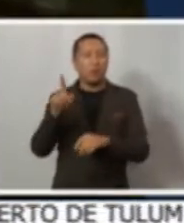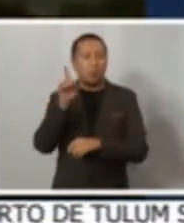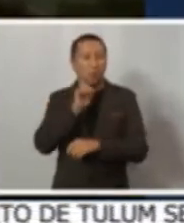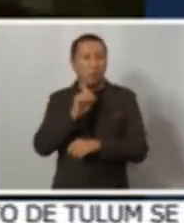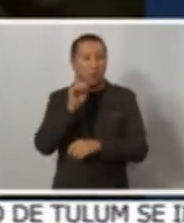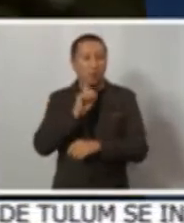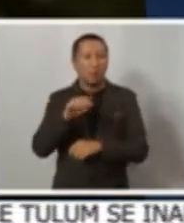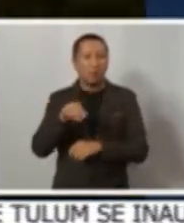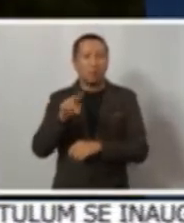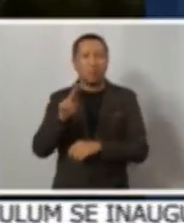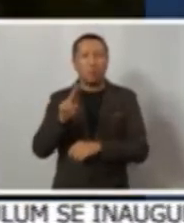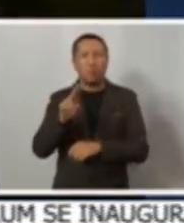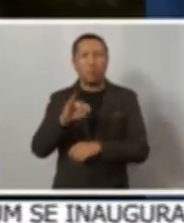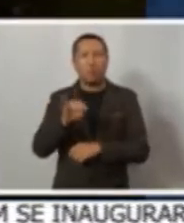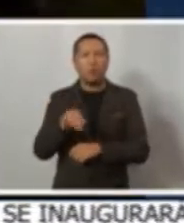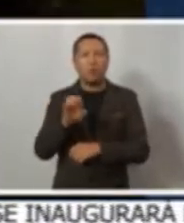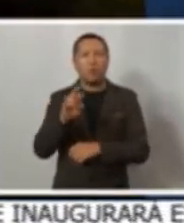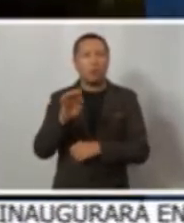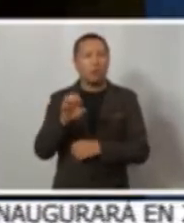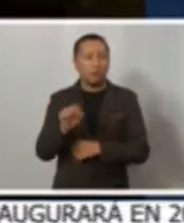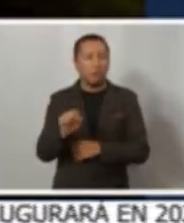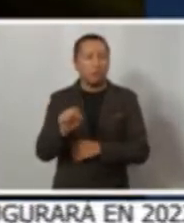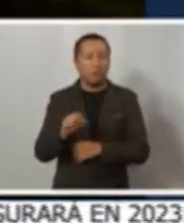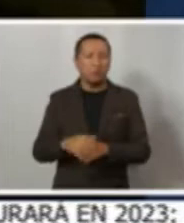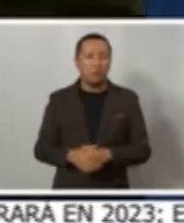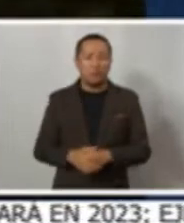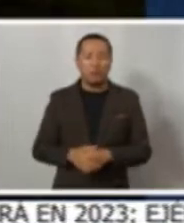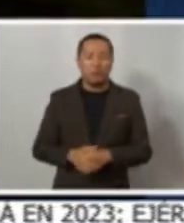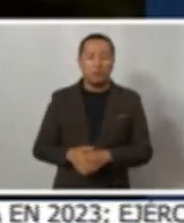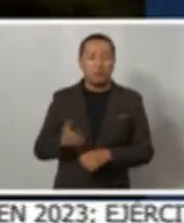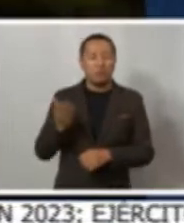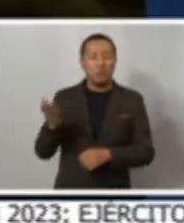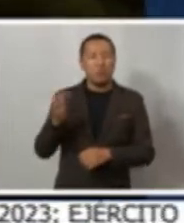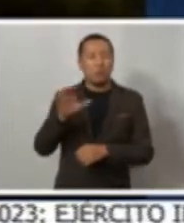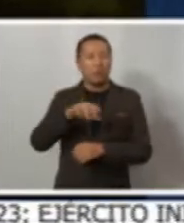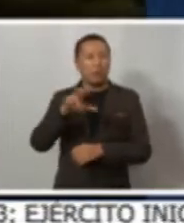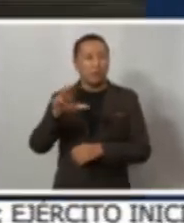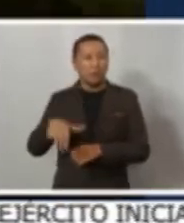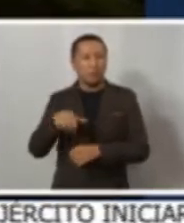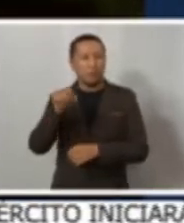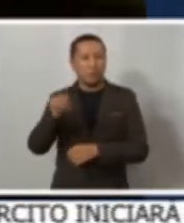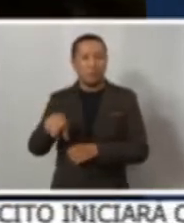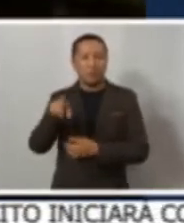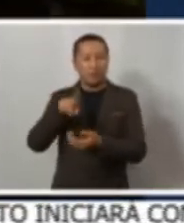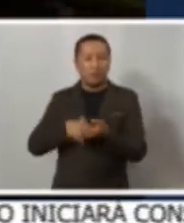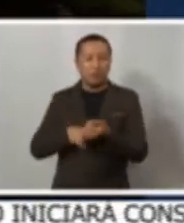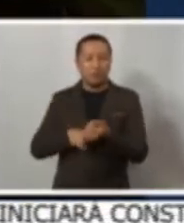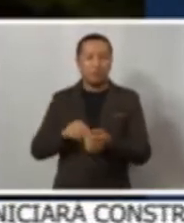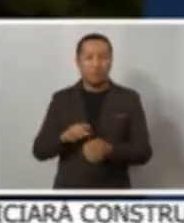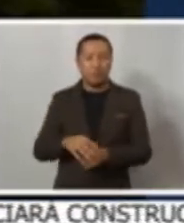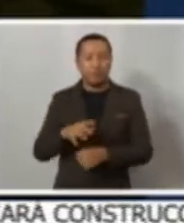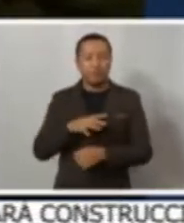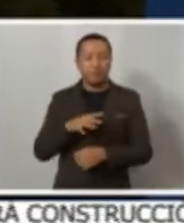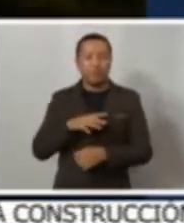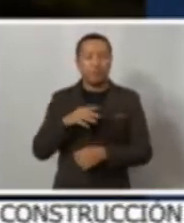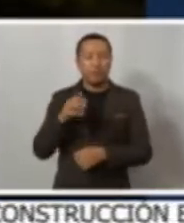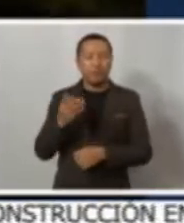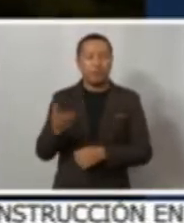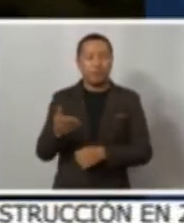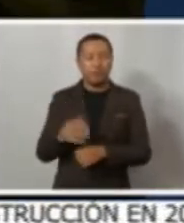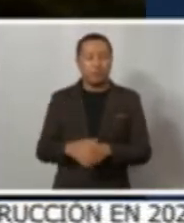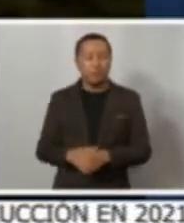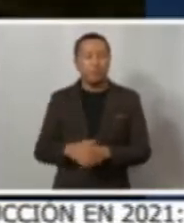imágenes, ahí está también en Cancún. Vemos que en este momento se presenta justamente